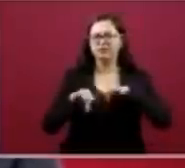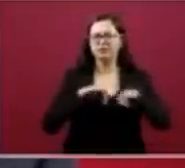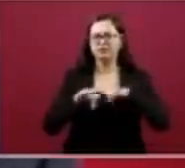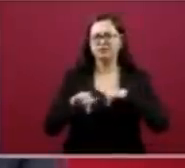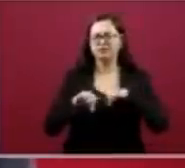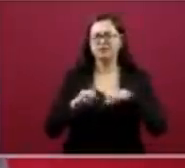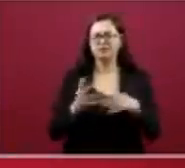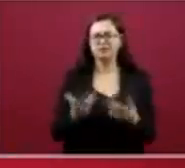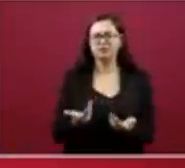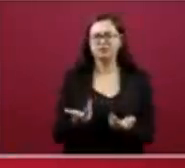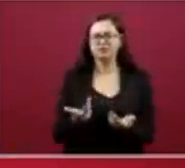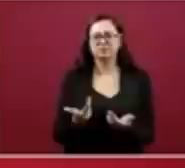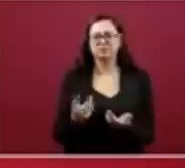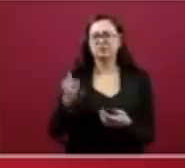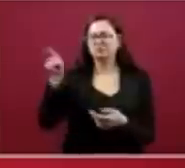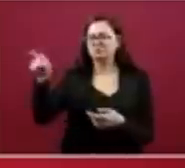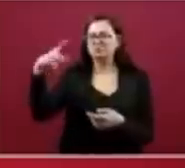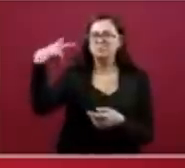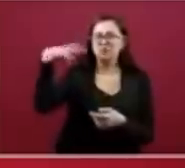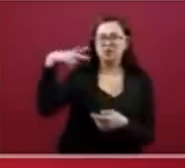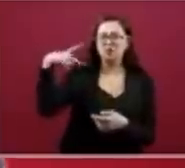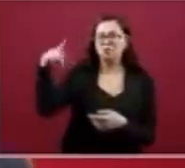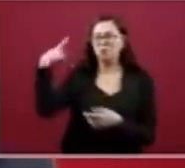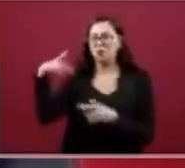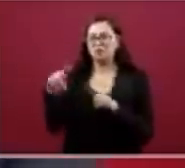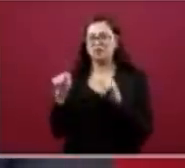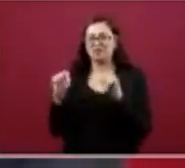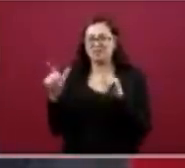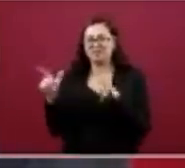desde Veracruz y Puebla y Tlaxcala